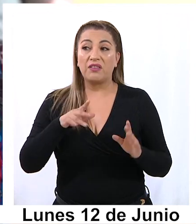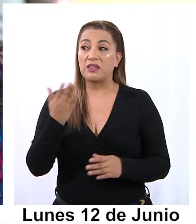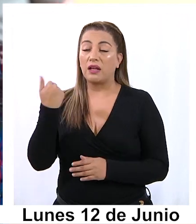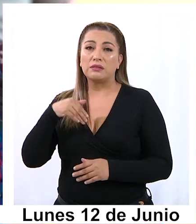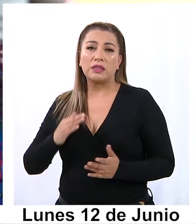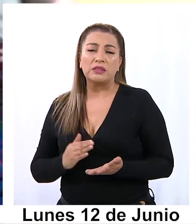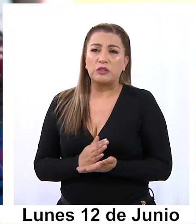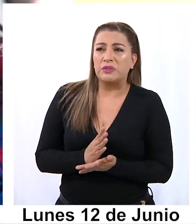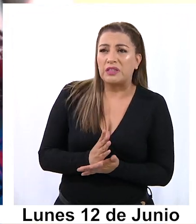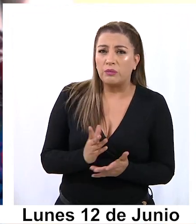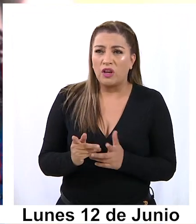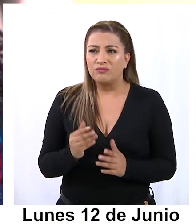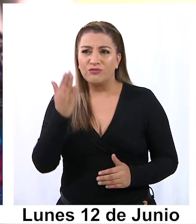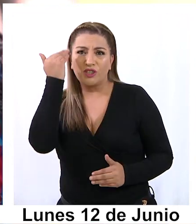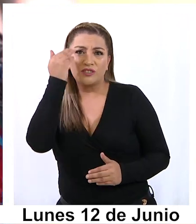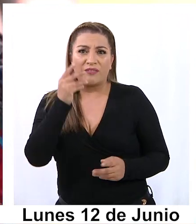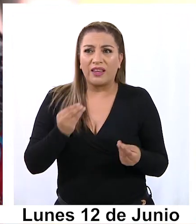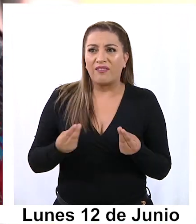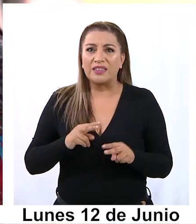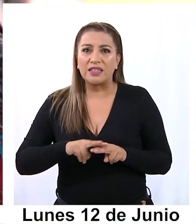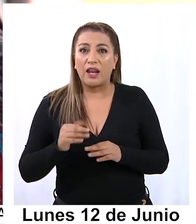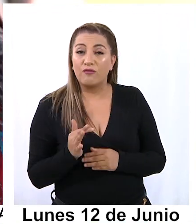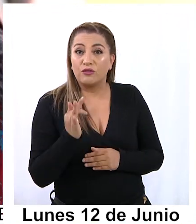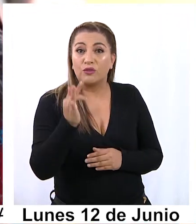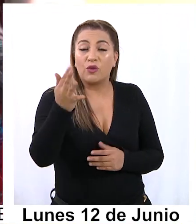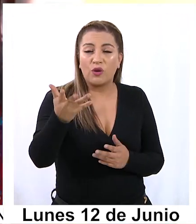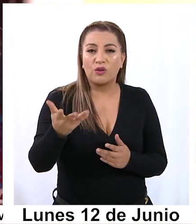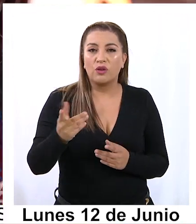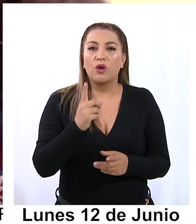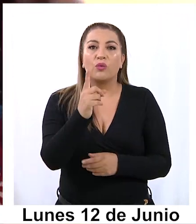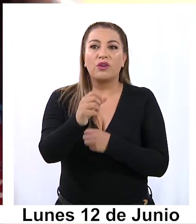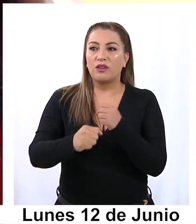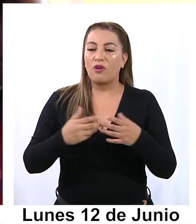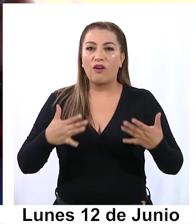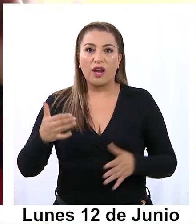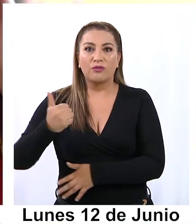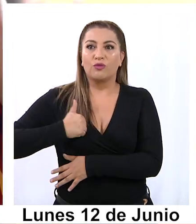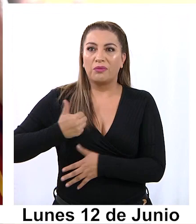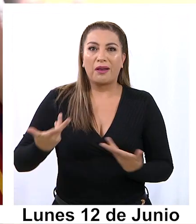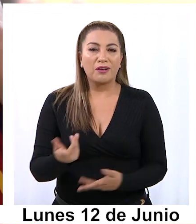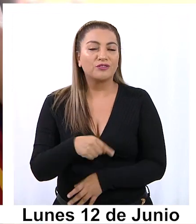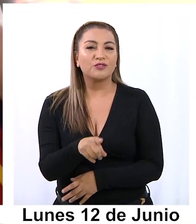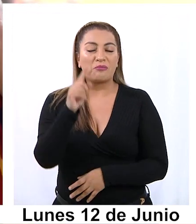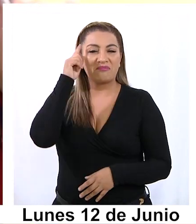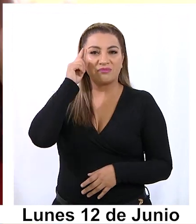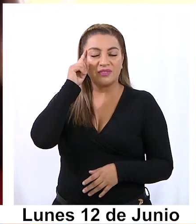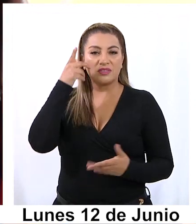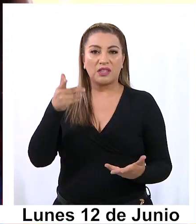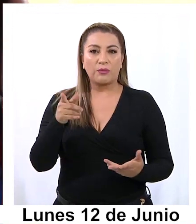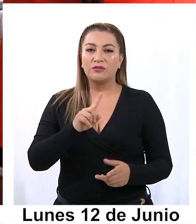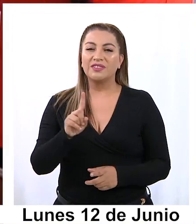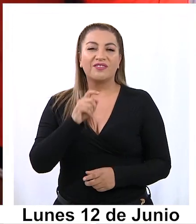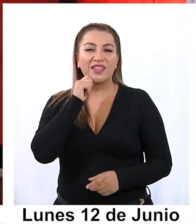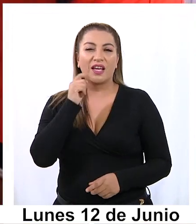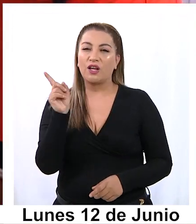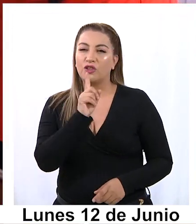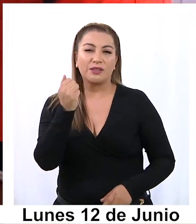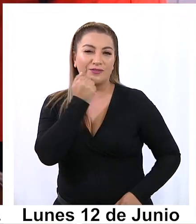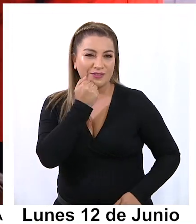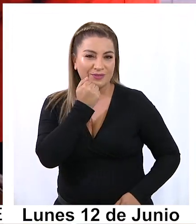principio no sabíamos qué iba a pasar, el llevar un año nos hace ver que no nos equivocamos.